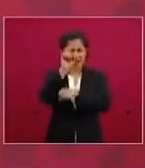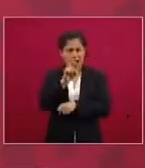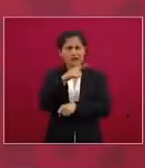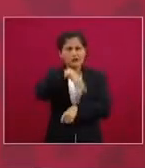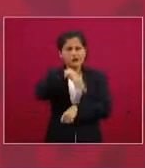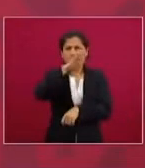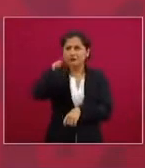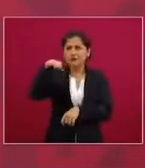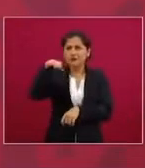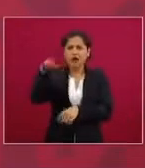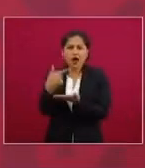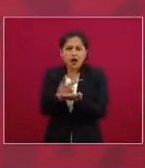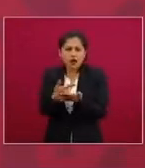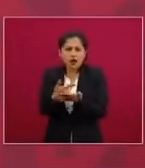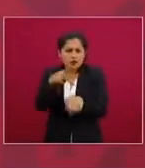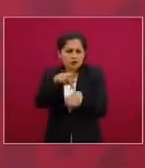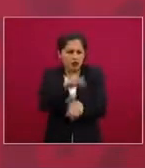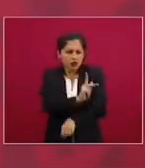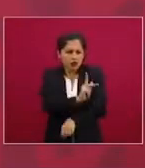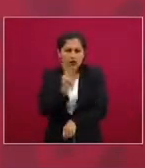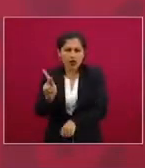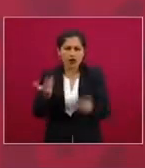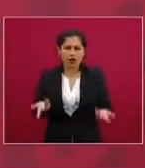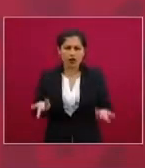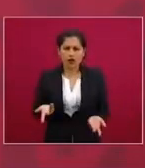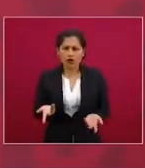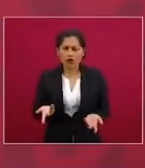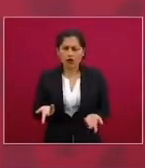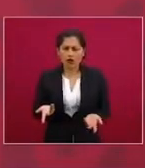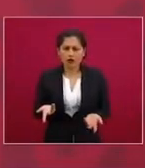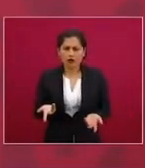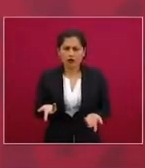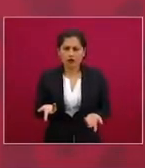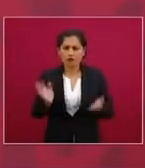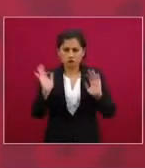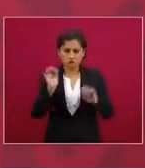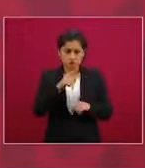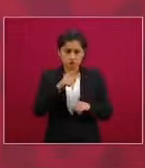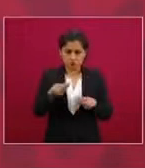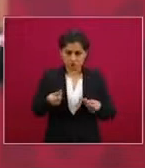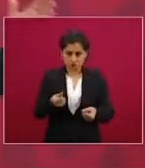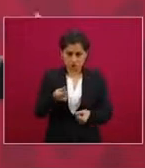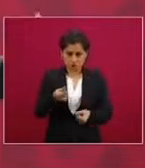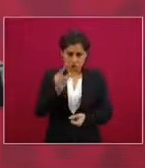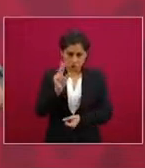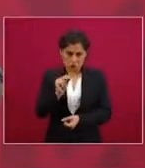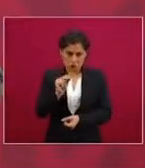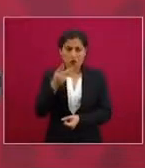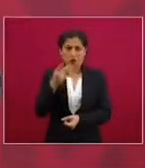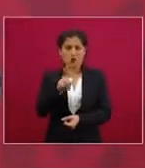piedras. A lo mejor no te va a costar mucho y sirve para darle mantenimiento, para que se confunda un poco.